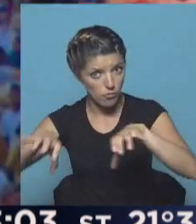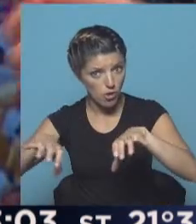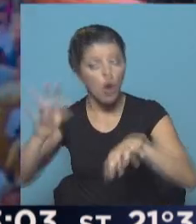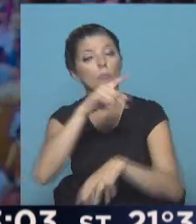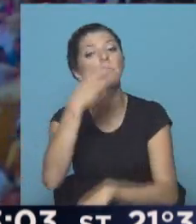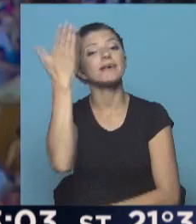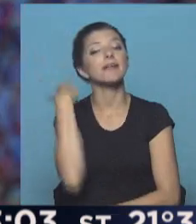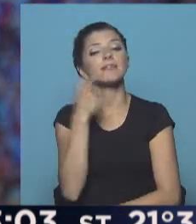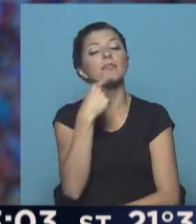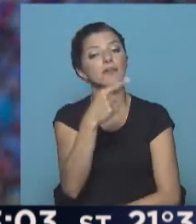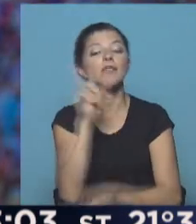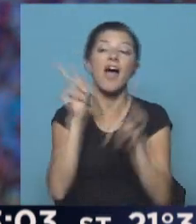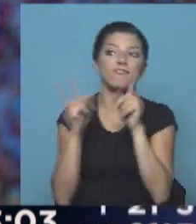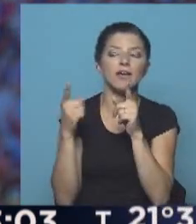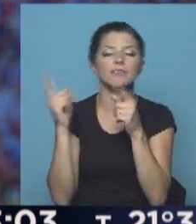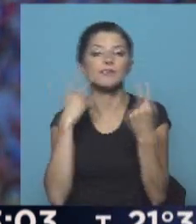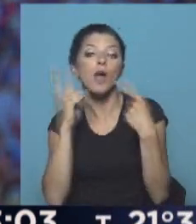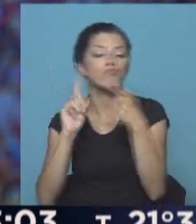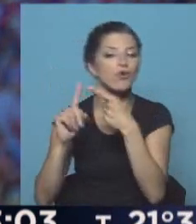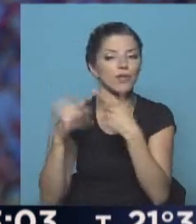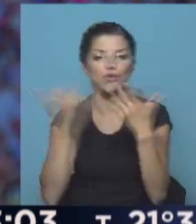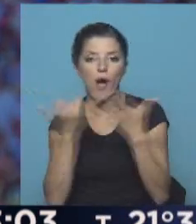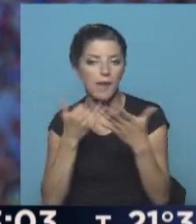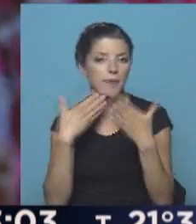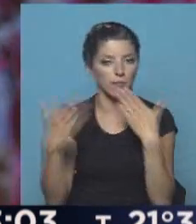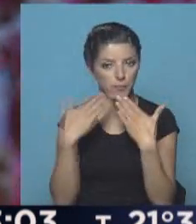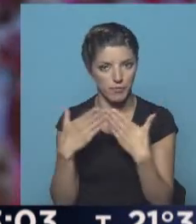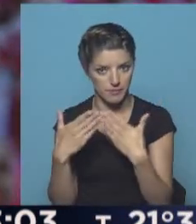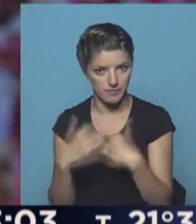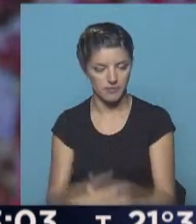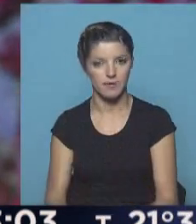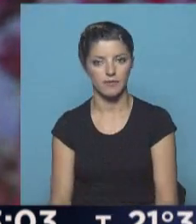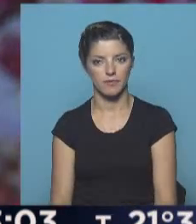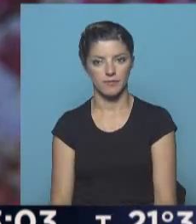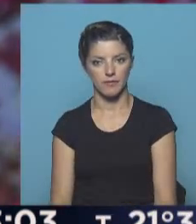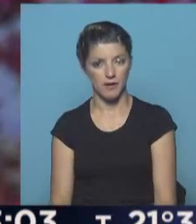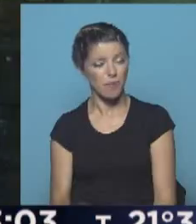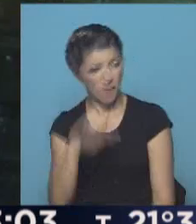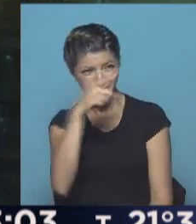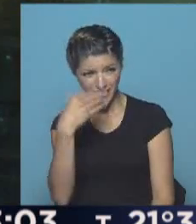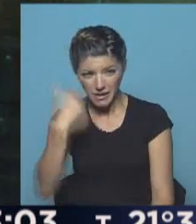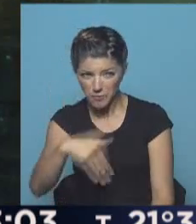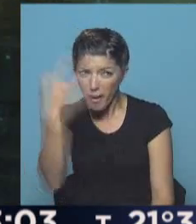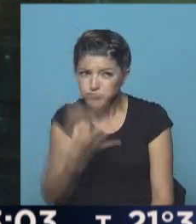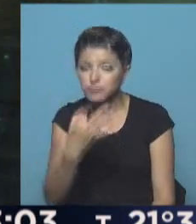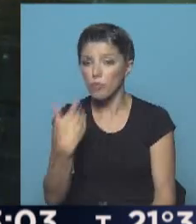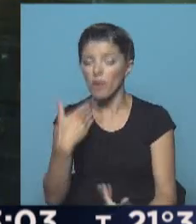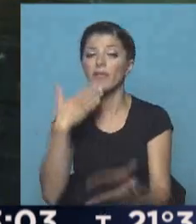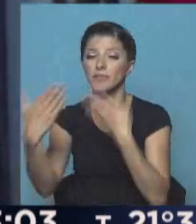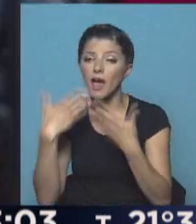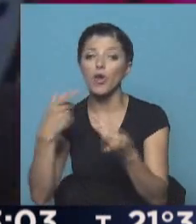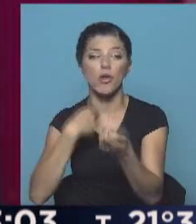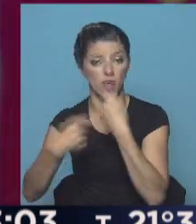se juntan de vez en cuando oficialismo y oposición, imagino que segundas o terceras líneas. ¿Ves posibilidades concretas de que se sienten a